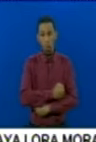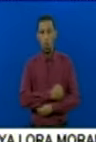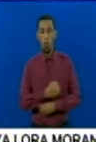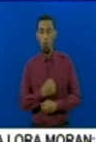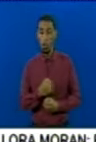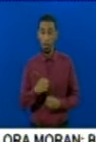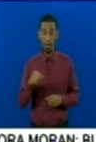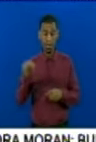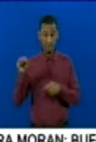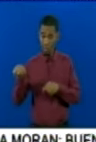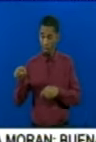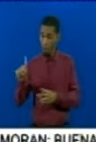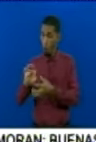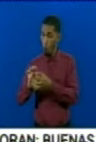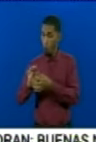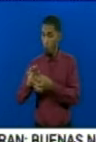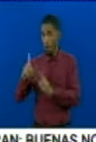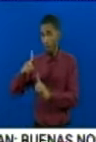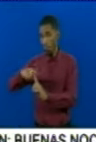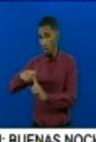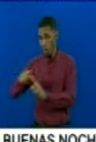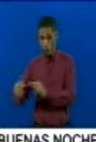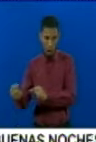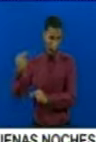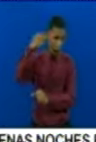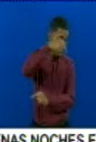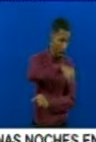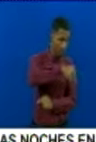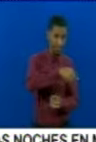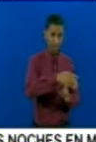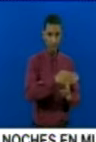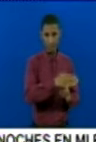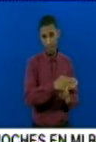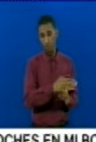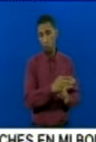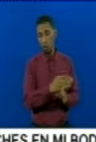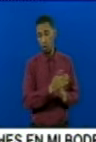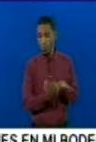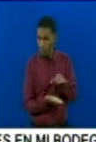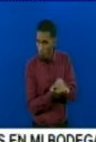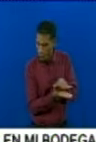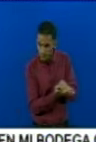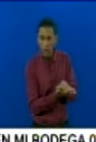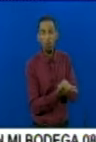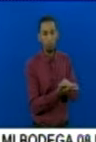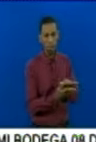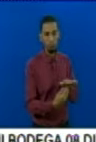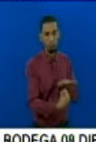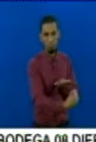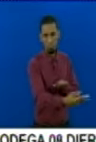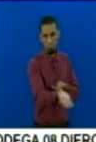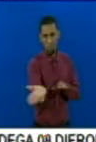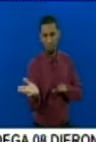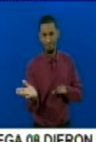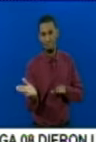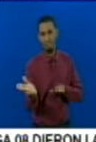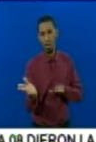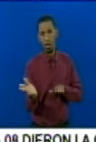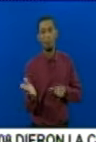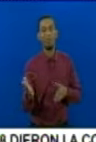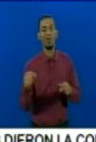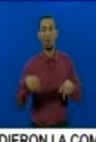de Guantánamo a Santiago y toda la que está en nuestros almacenes, ponerla en la bodega. Pero tenemos que reconocer a nuestro pueblo que estamos atrasados